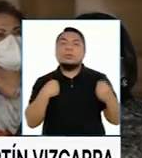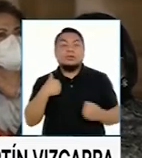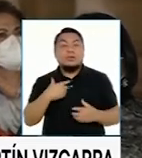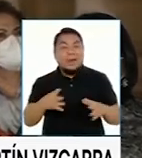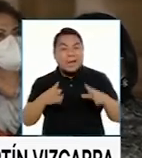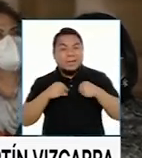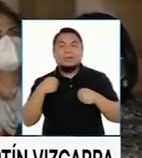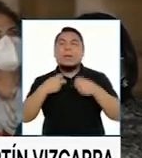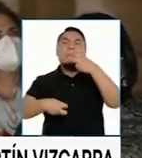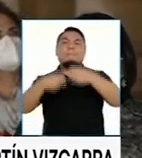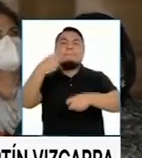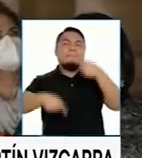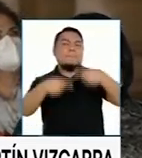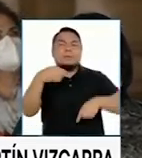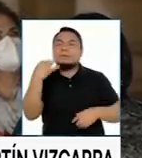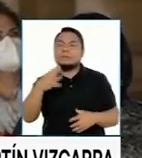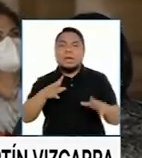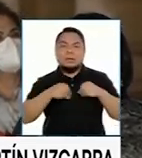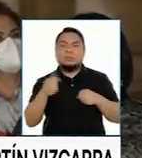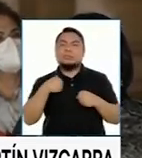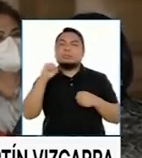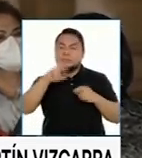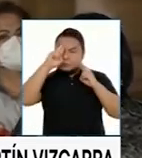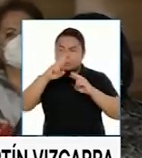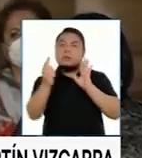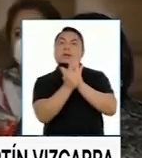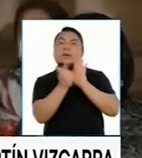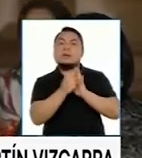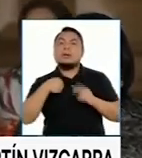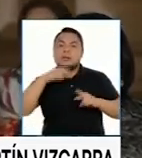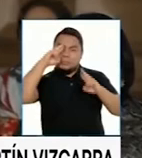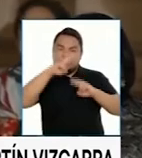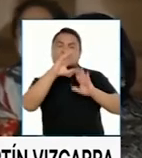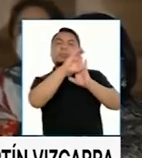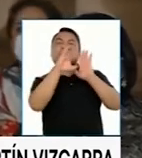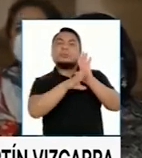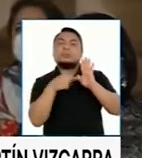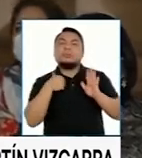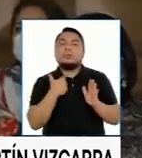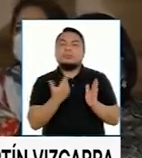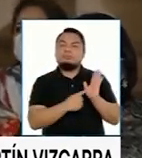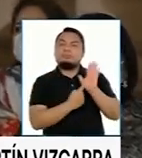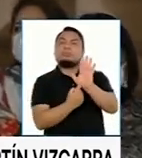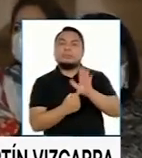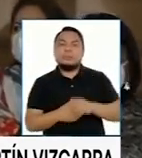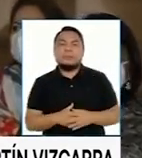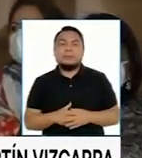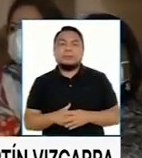requiere que un conjunto de fuerzas parlamentarias puedan presentar una moción de vacancia, esta ser